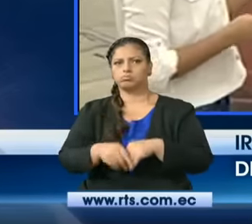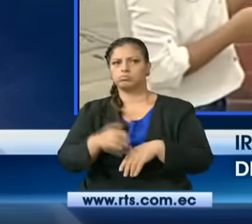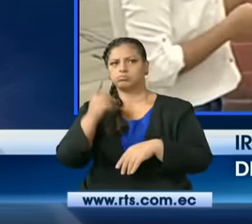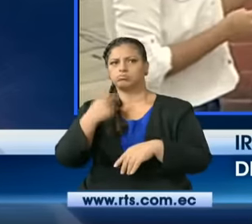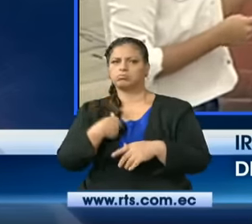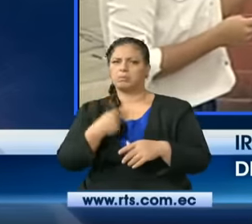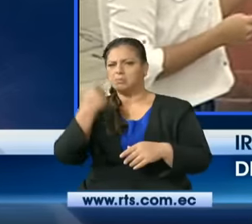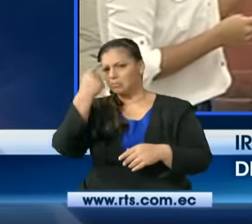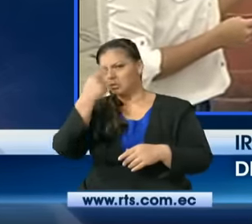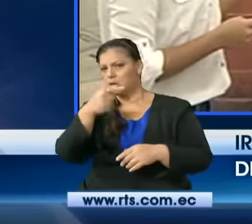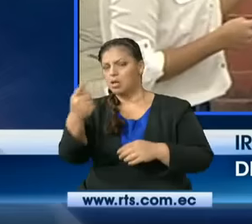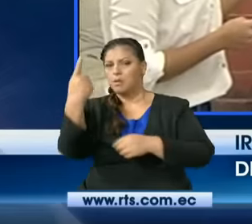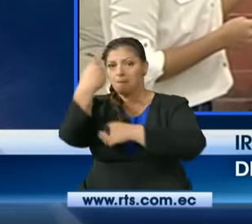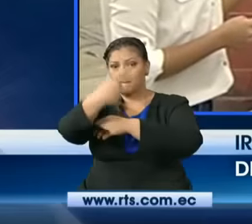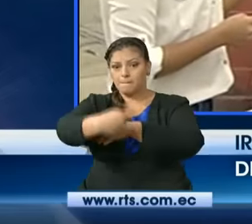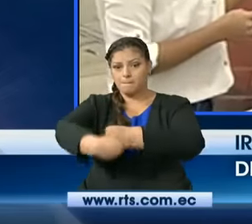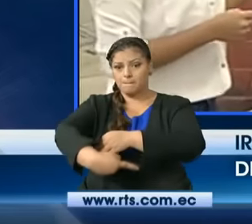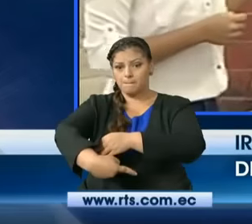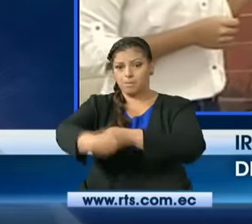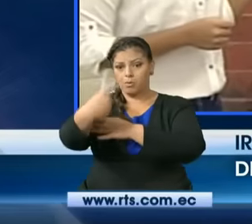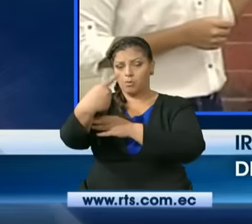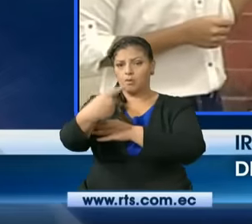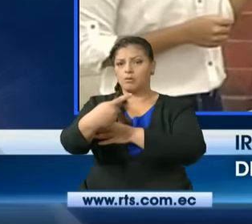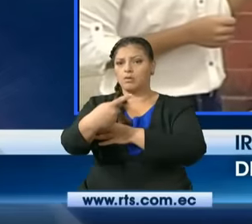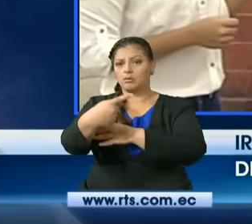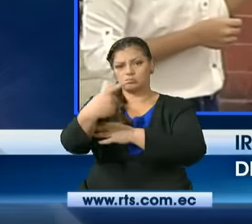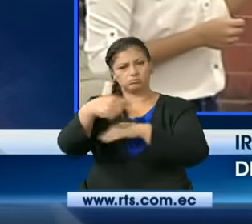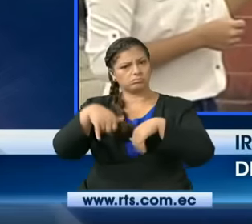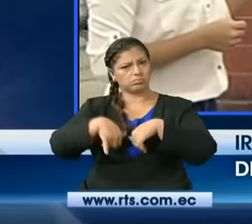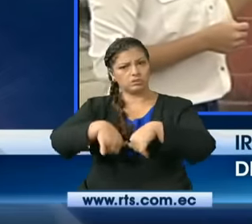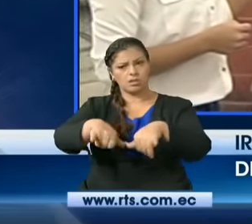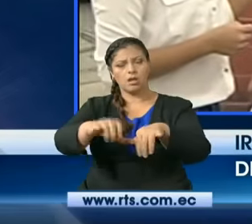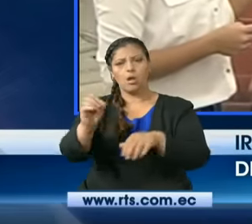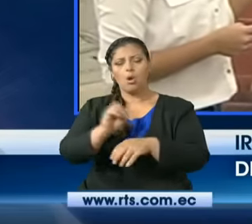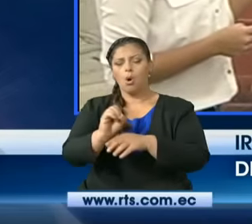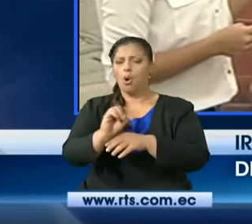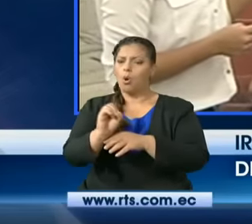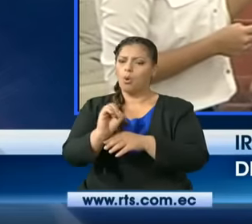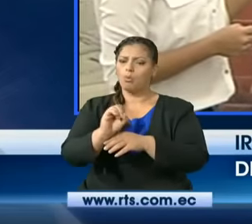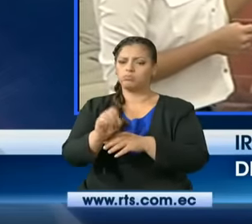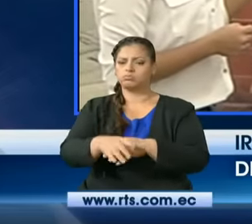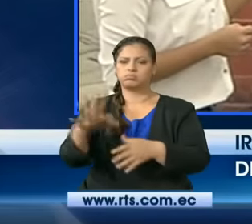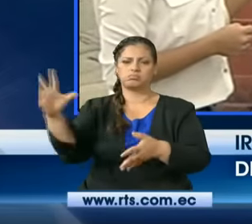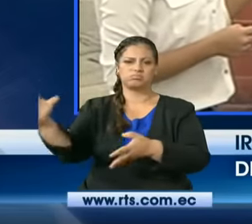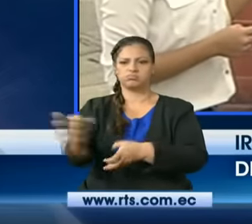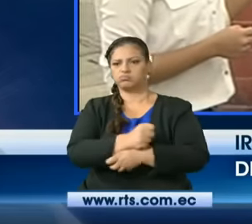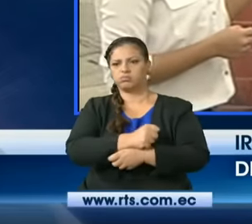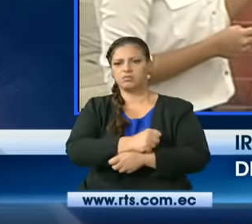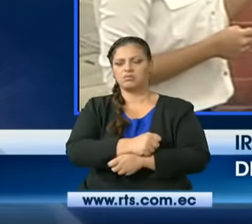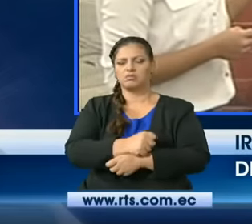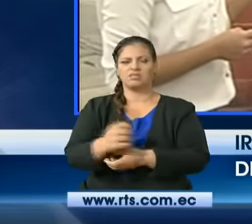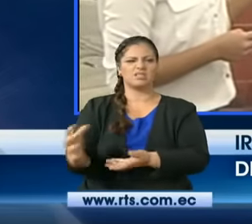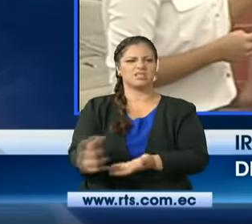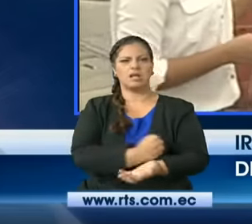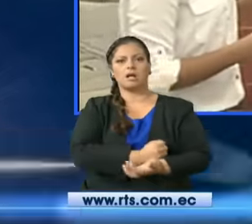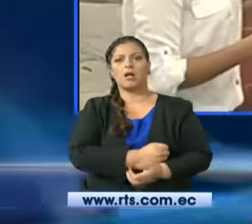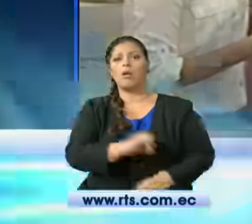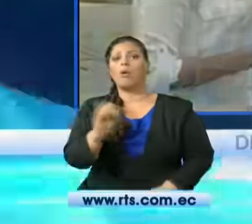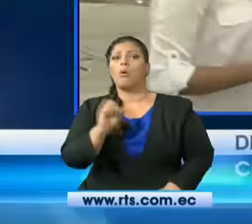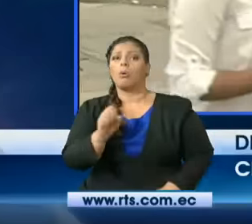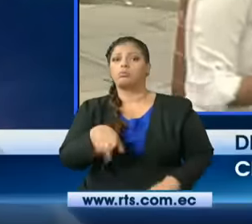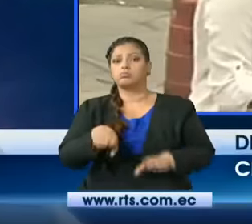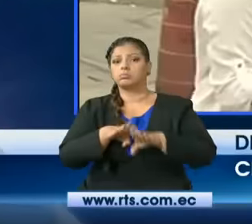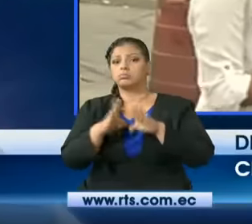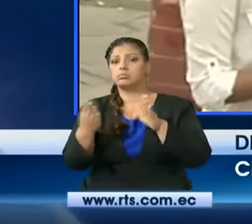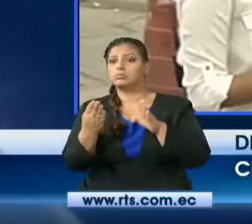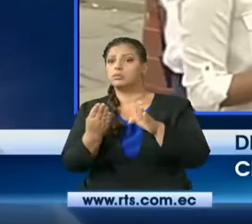proyecto establecido. En la parte posterior hay una puerta de acceso e ingreso para dejar inhabilitado este ingreso. Otra pregunta, Luxola. Luis Ávila,